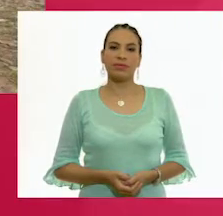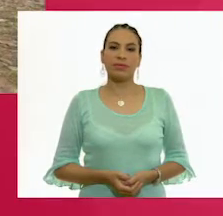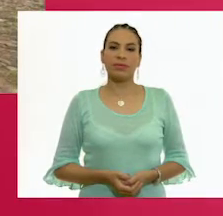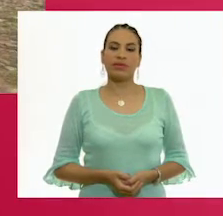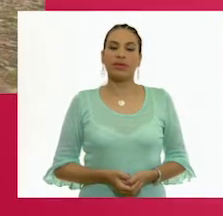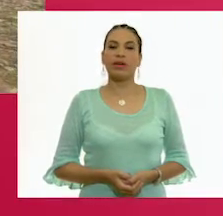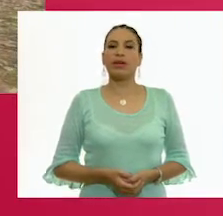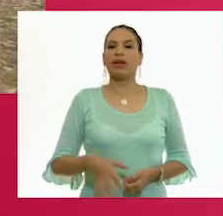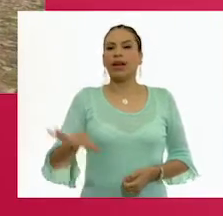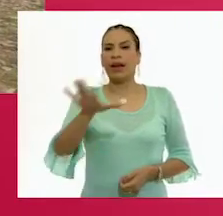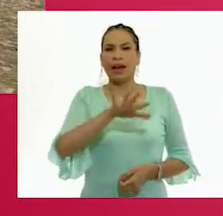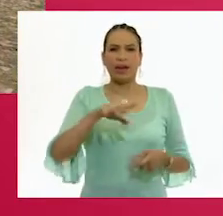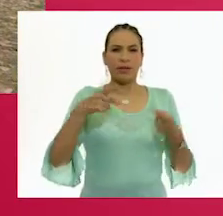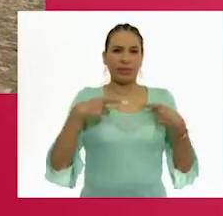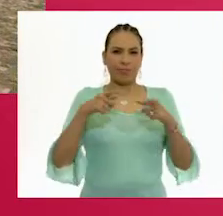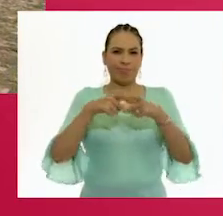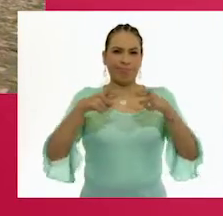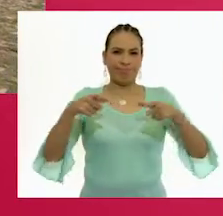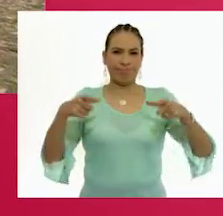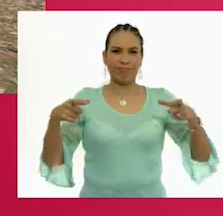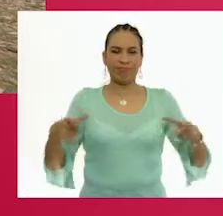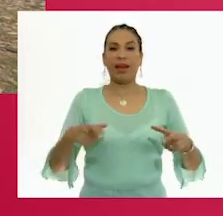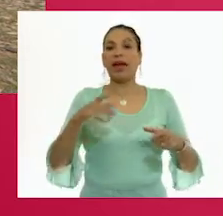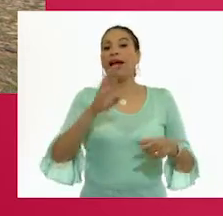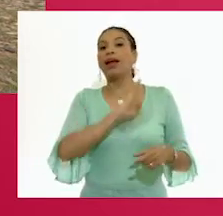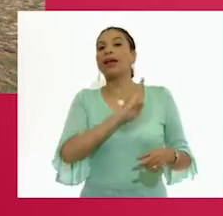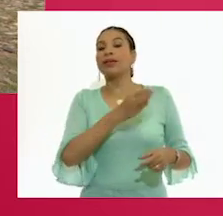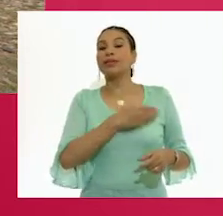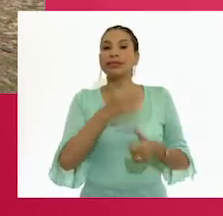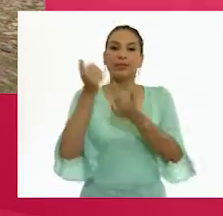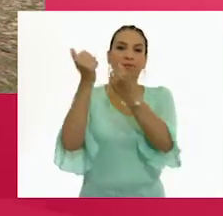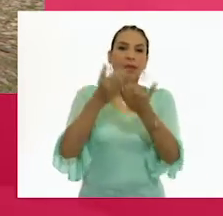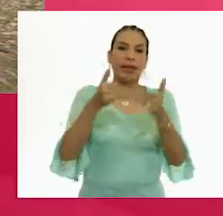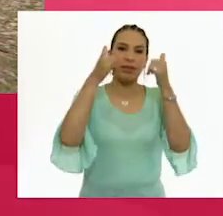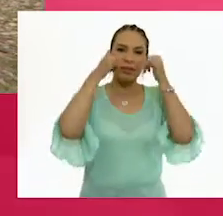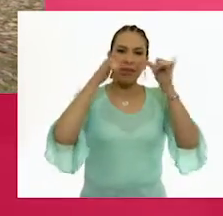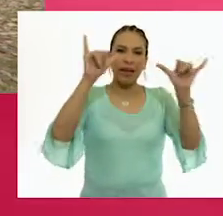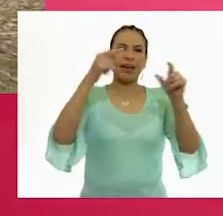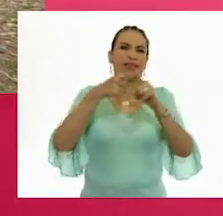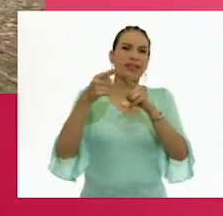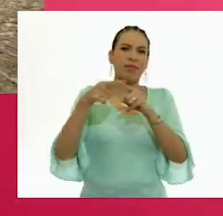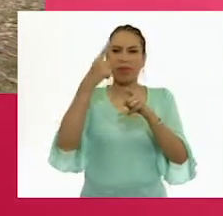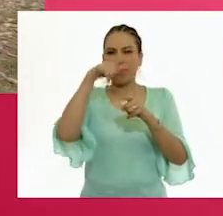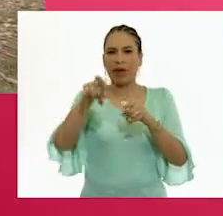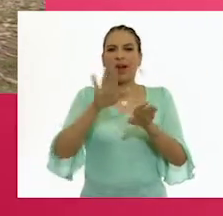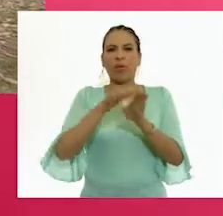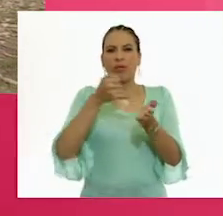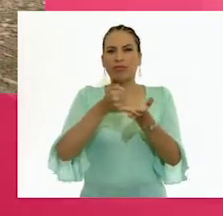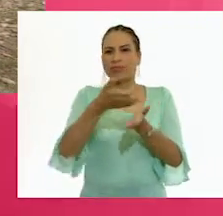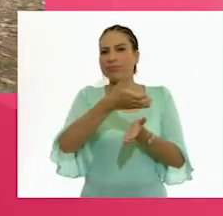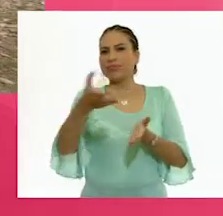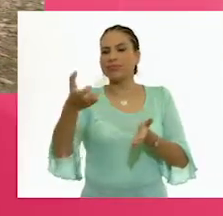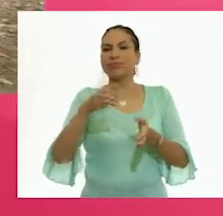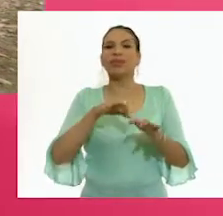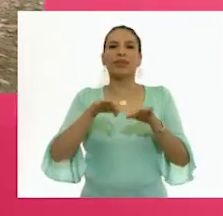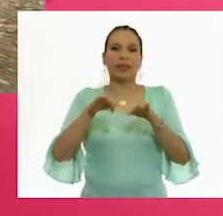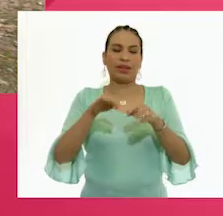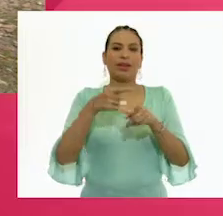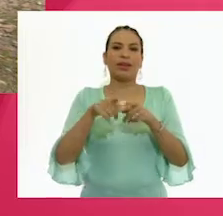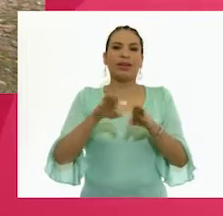Cuando la población comenzó a aumentar, los españoles trajeron ganadería y nuevas técnicas agrícolas. Los